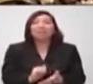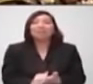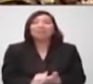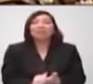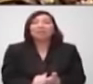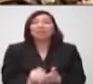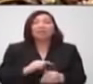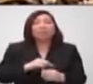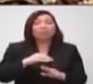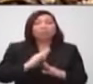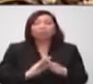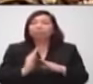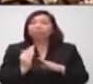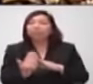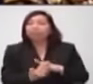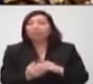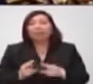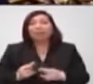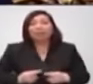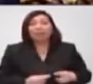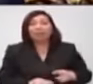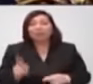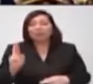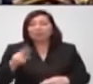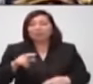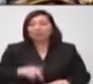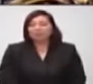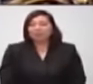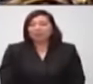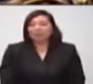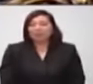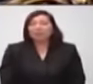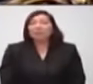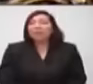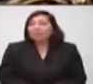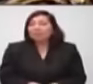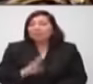en los contornos, ¿no?, del río Rímac. Luego se hablará